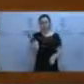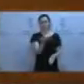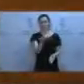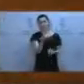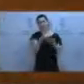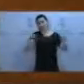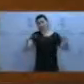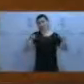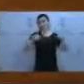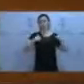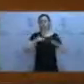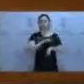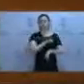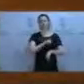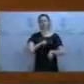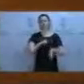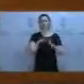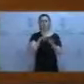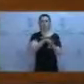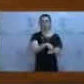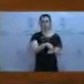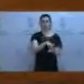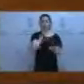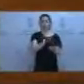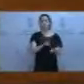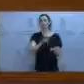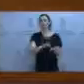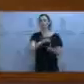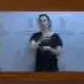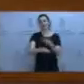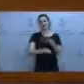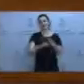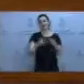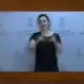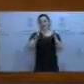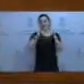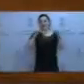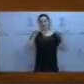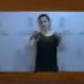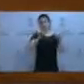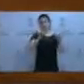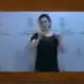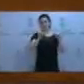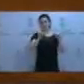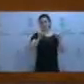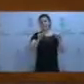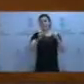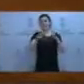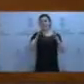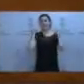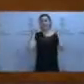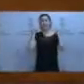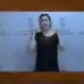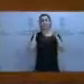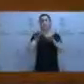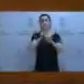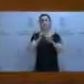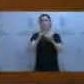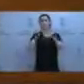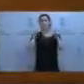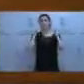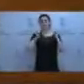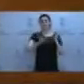yo también dudo que tenga intención de llevarlo a cabo, ni lo del área central, ni lo del transporte, bueno, y lo de los puertos